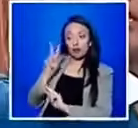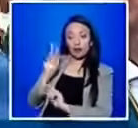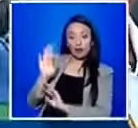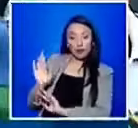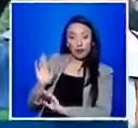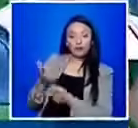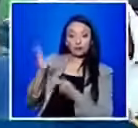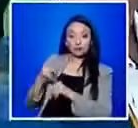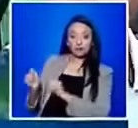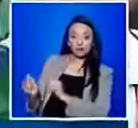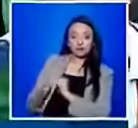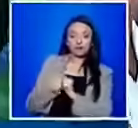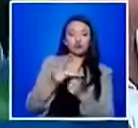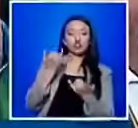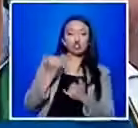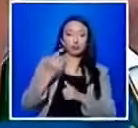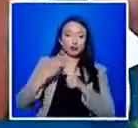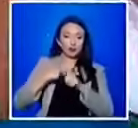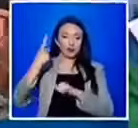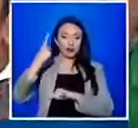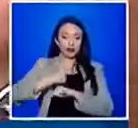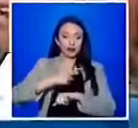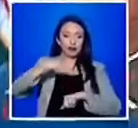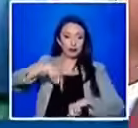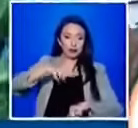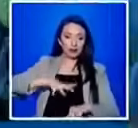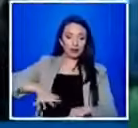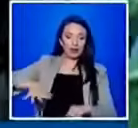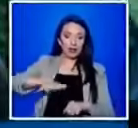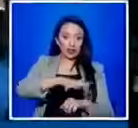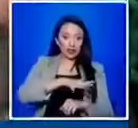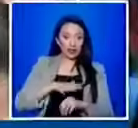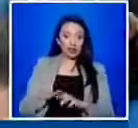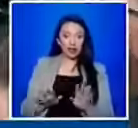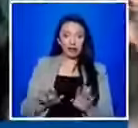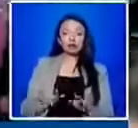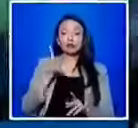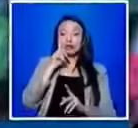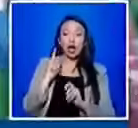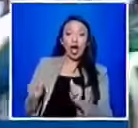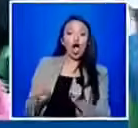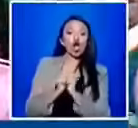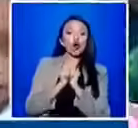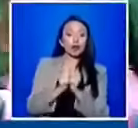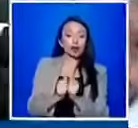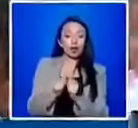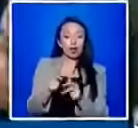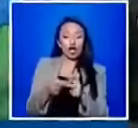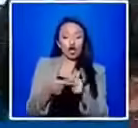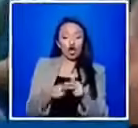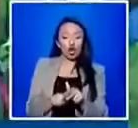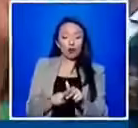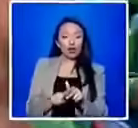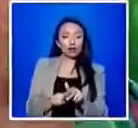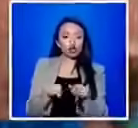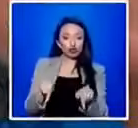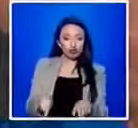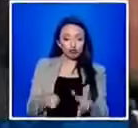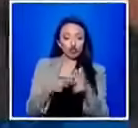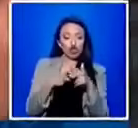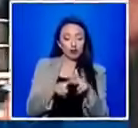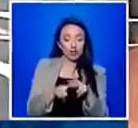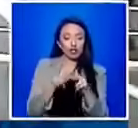que también han venido hasta acá, hasta la unidad educativa Julio Moreno, para acompañarles en este inicio dentro del